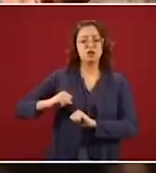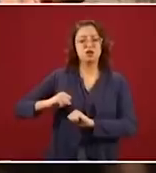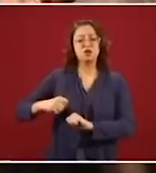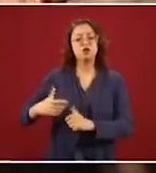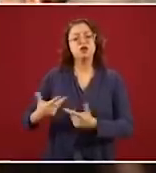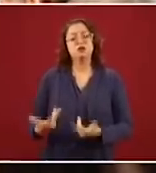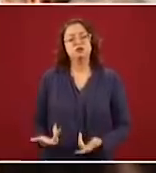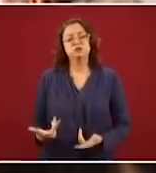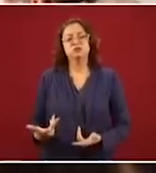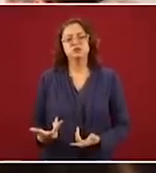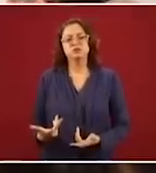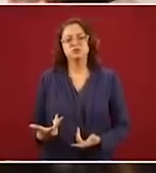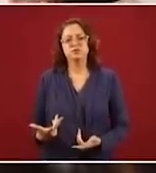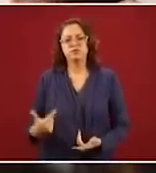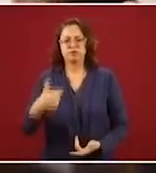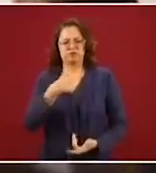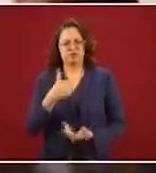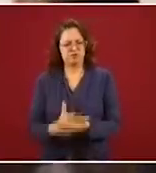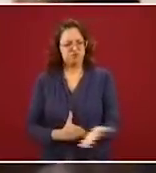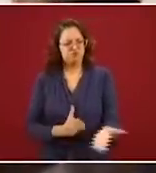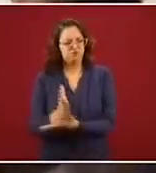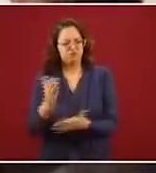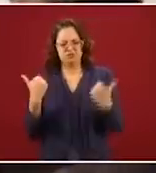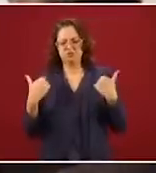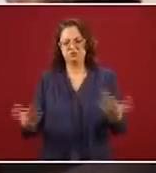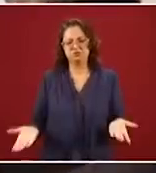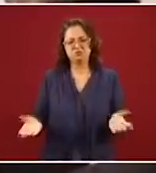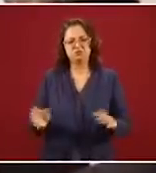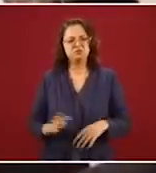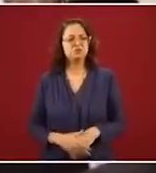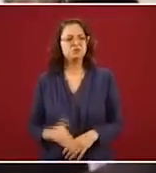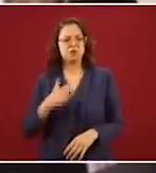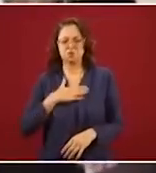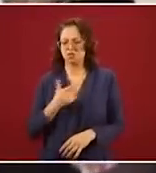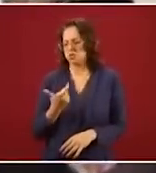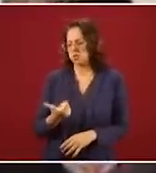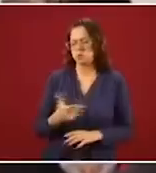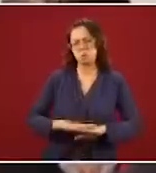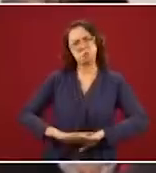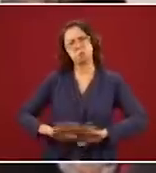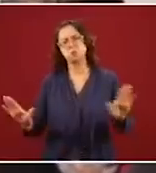digan: ¿y yo para qué me meto si no es mi dinero?